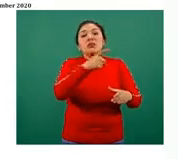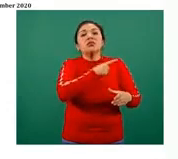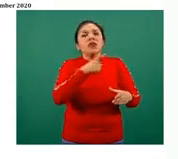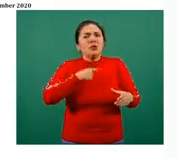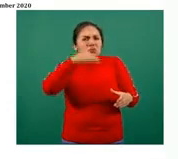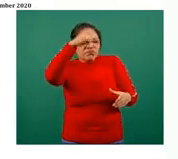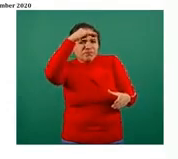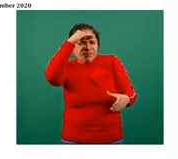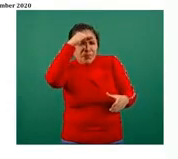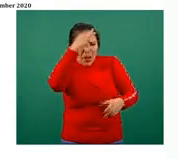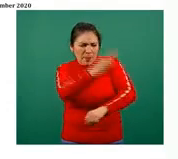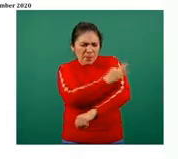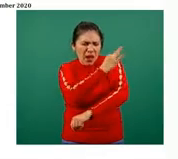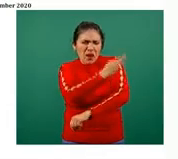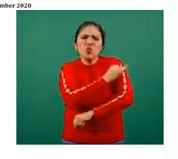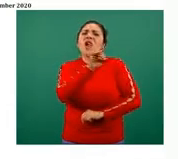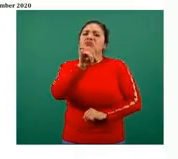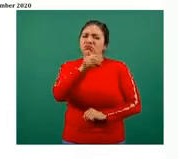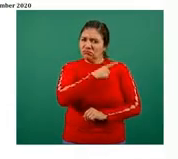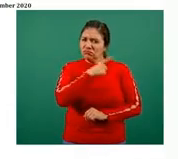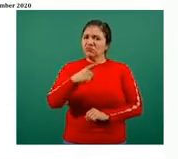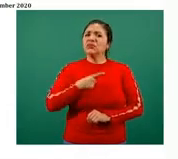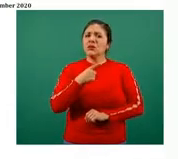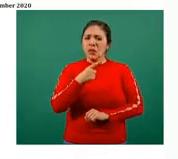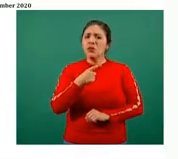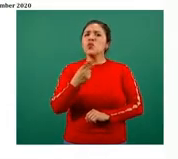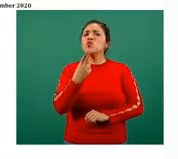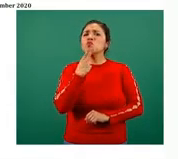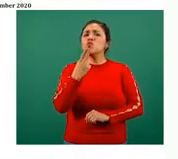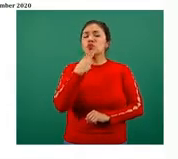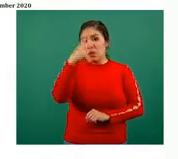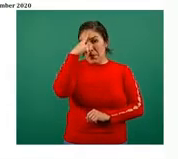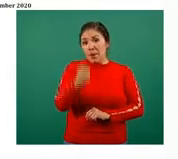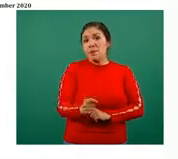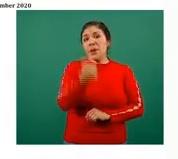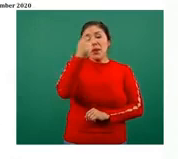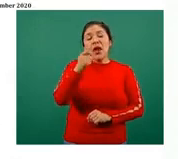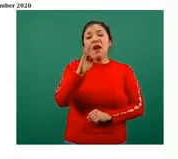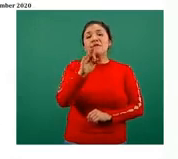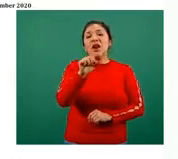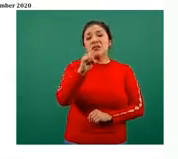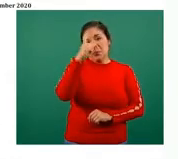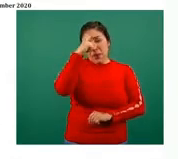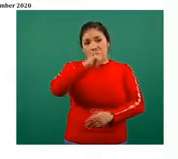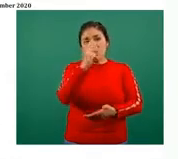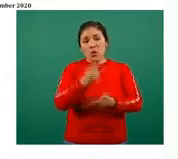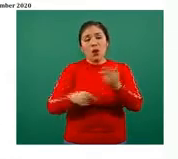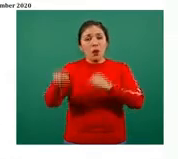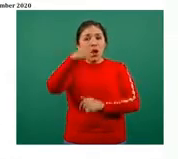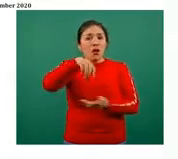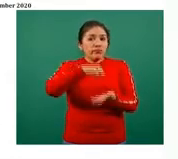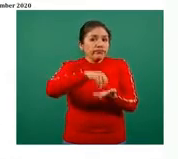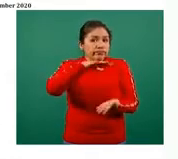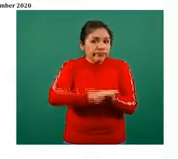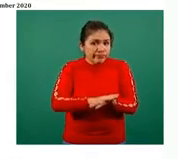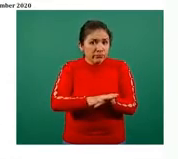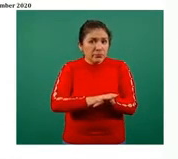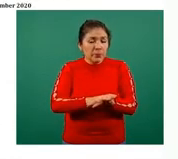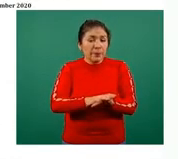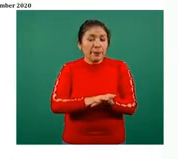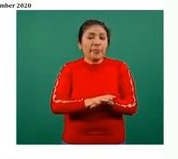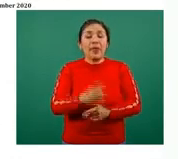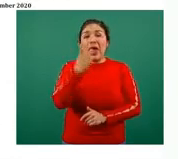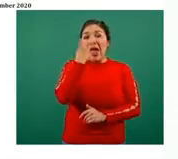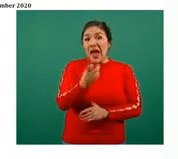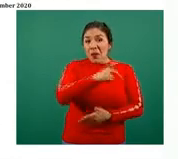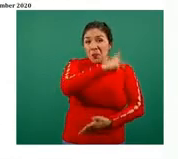que esta vacuna se debe utilizar en la primera fase del programa que ellos establecieron. Y este